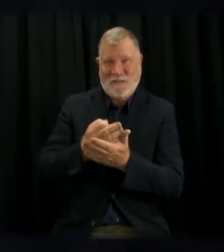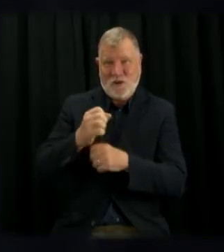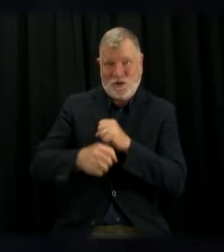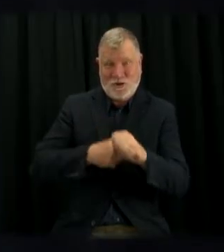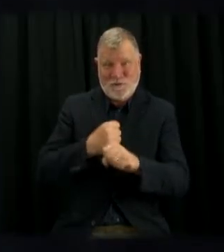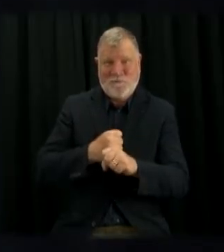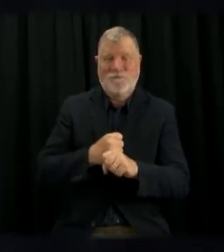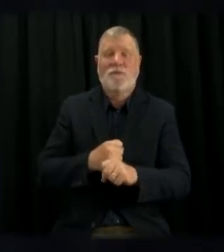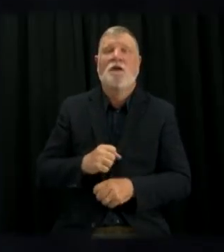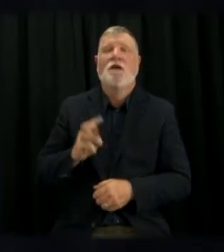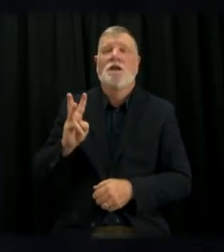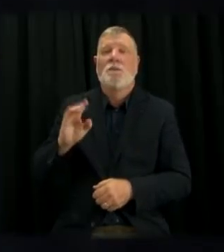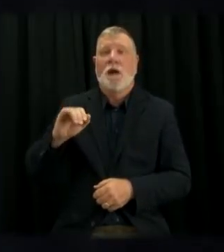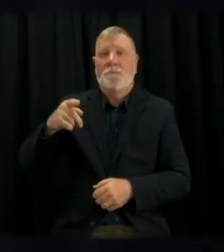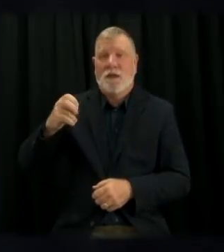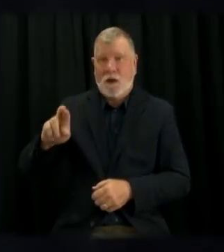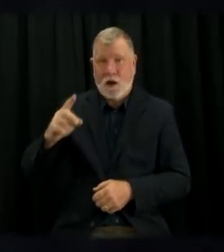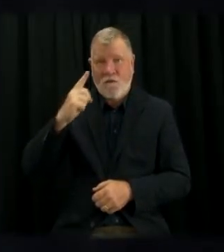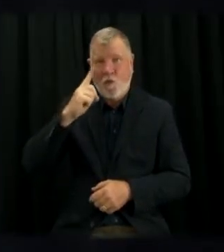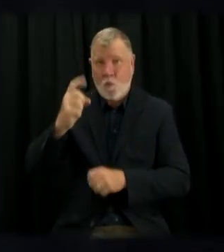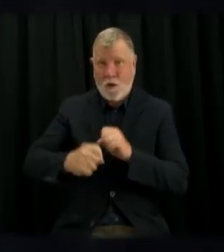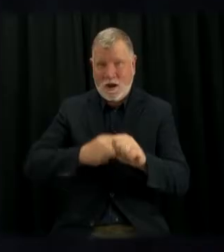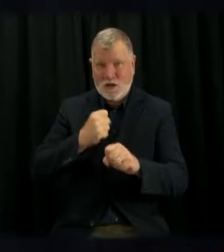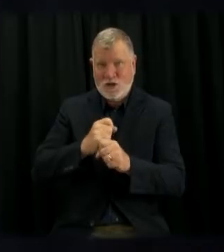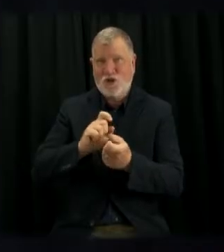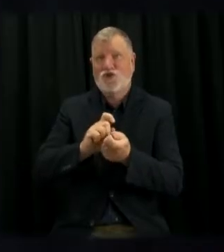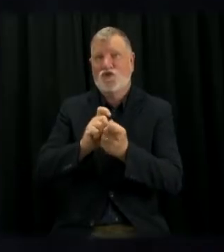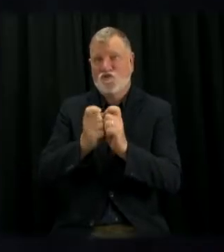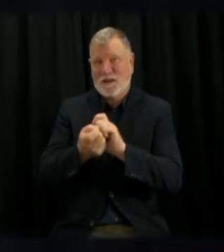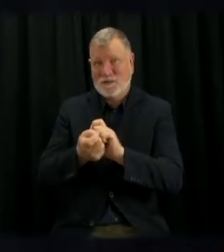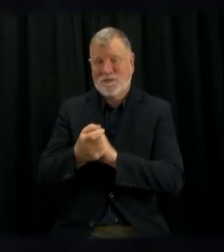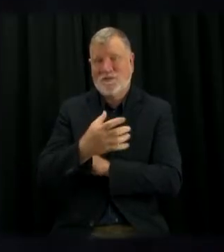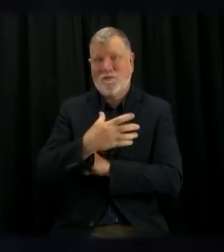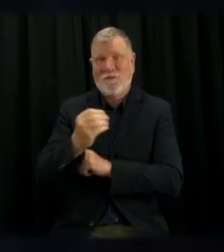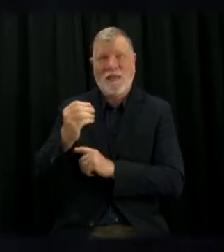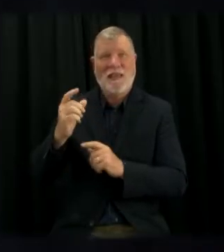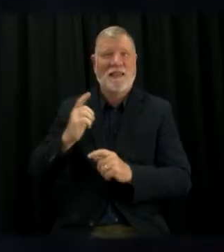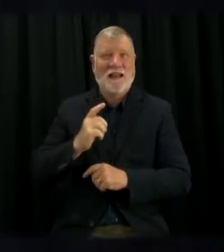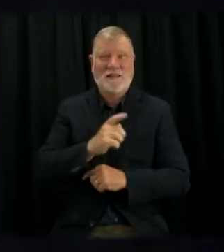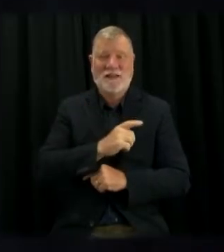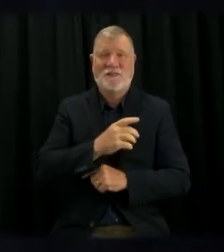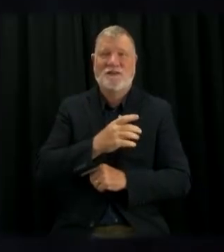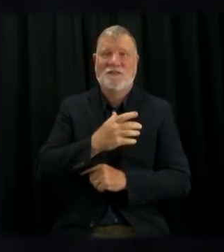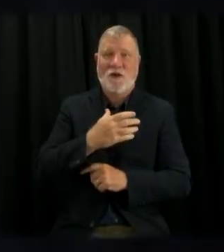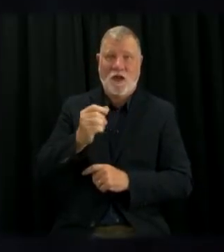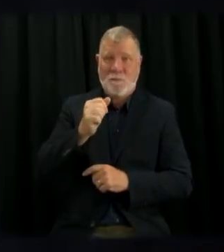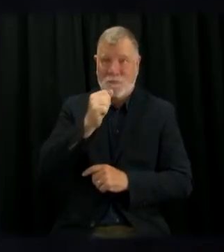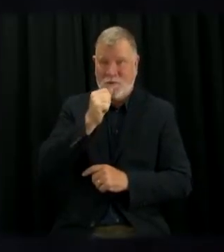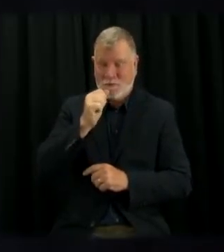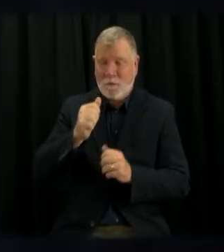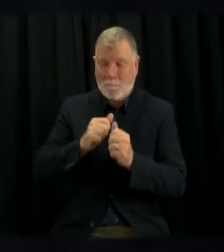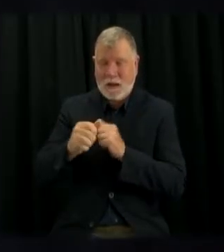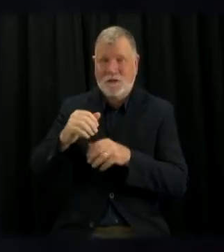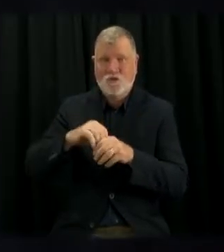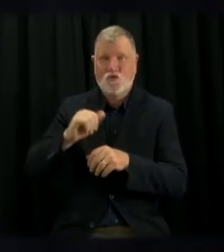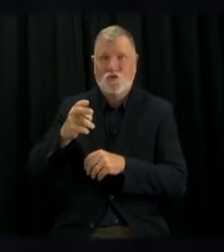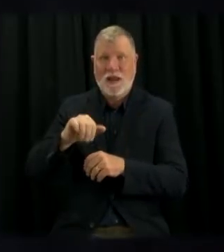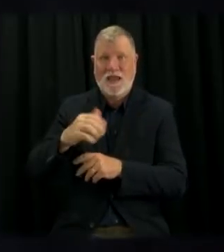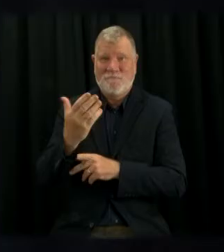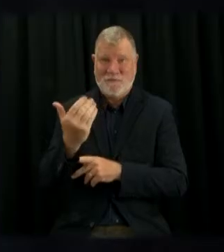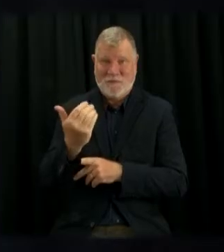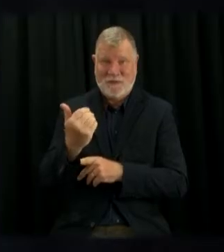fiscal, permitir al fondo a WIPR para una transición de un año si